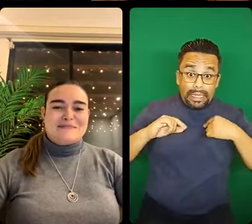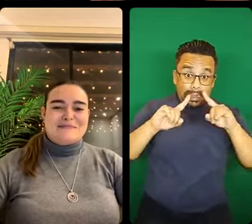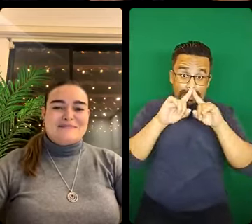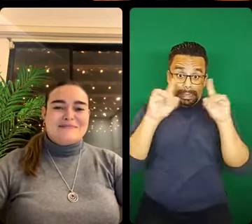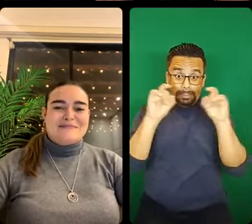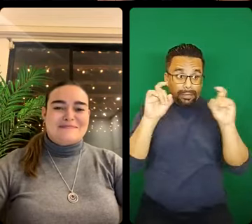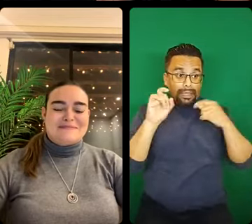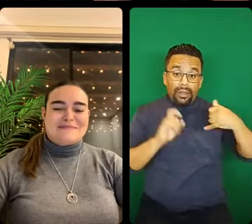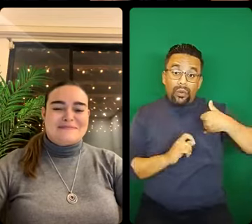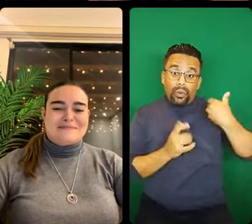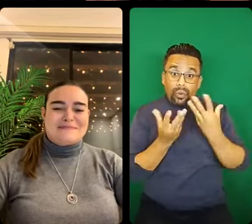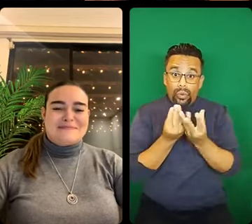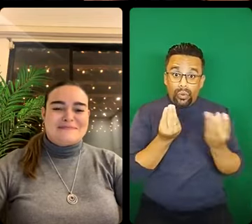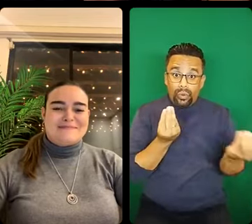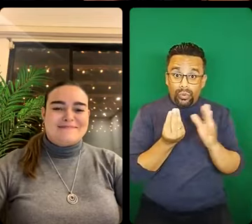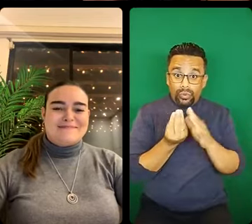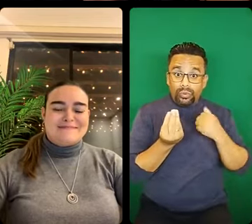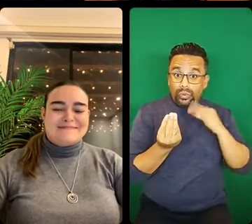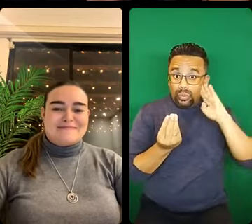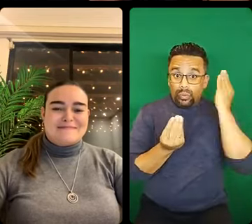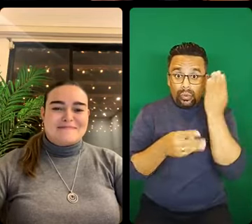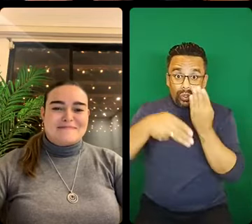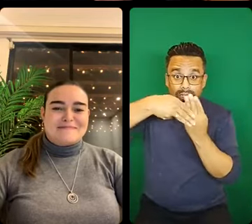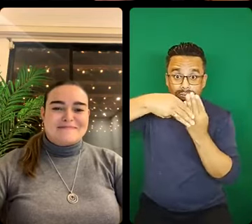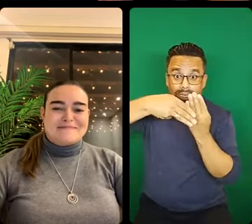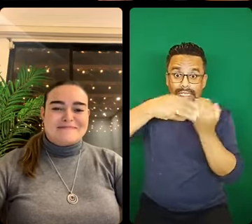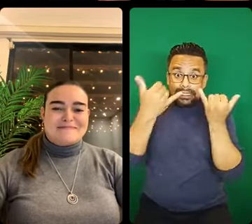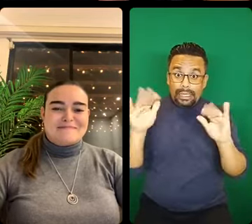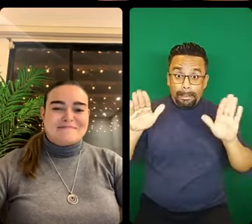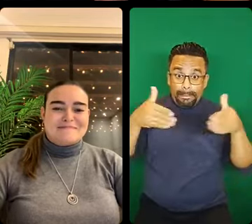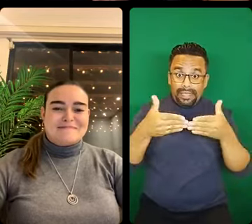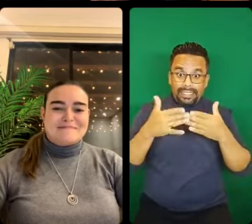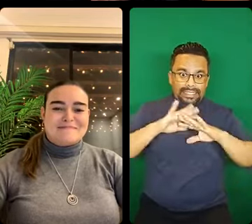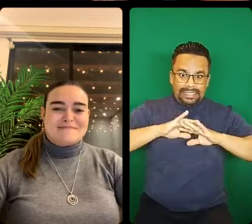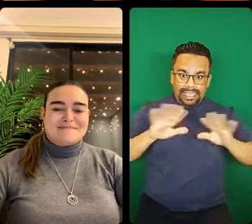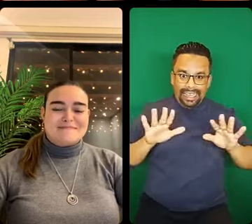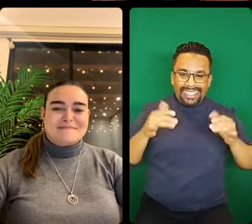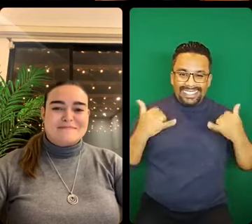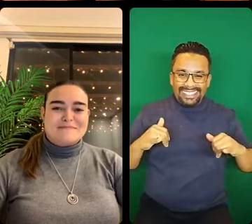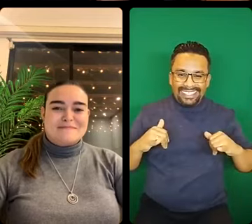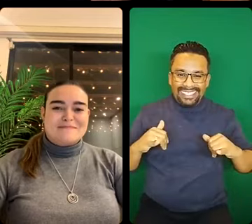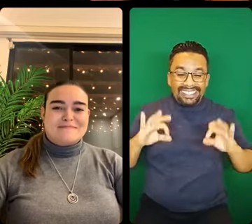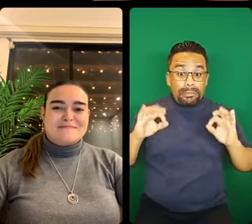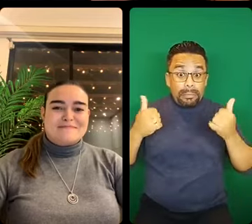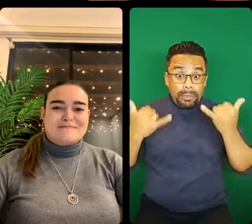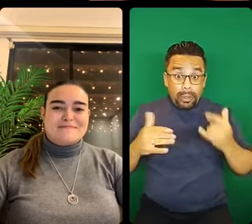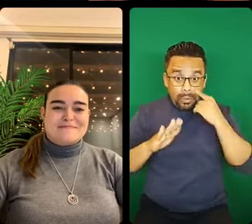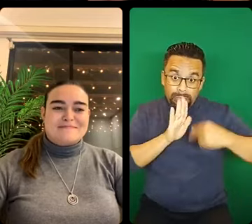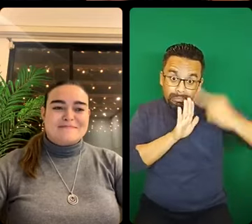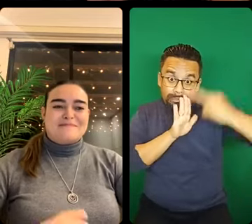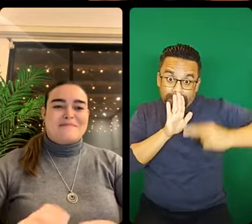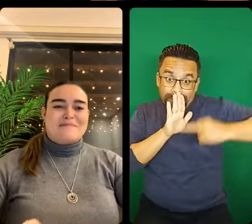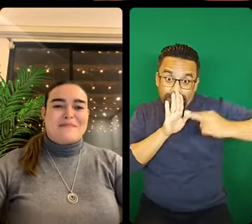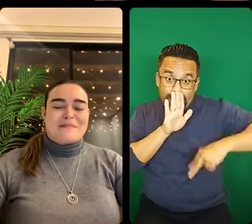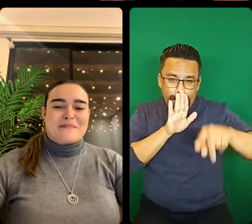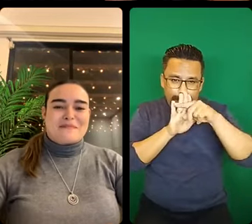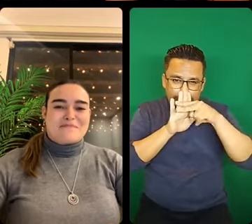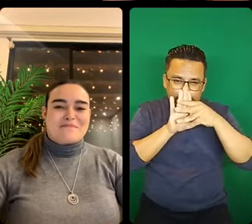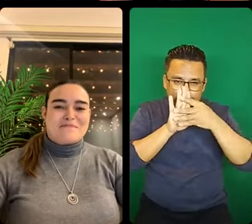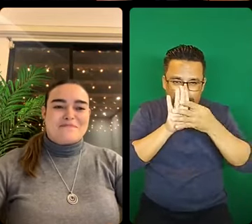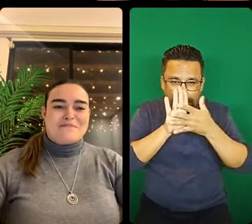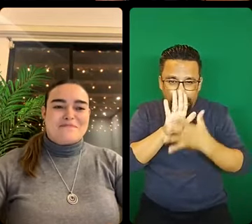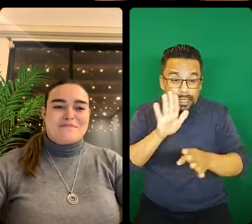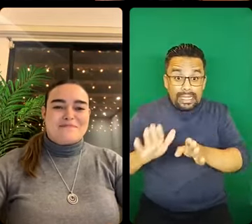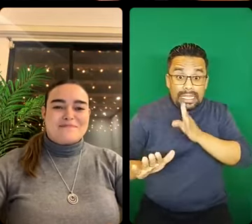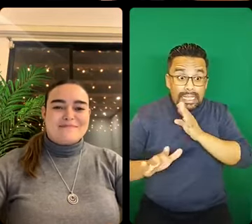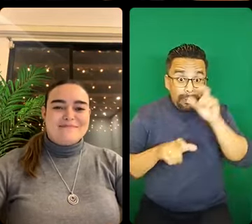juvenil Motorola y de la categoría aficionado Exceltis en Smartthings. Y hoy vamos a leer los finalistas, todas las personas que ya en